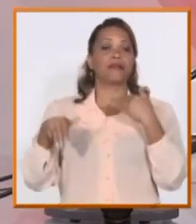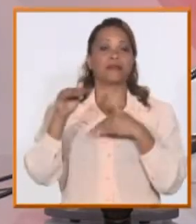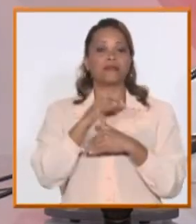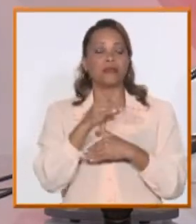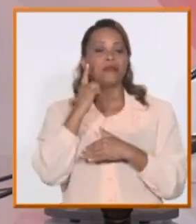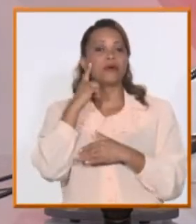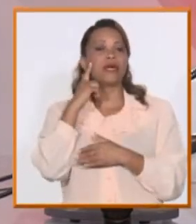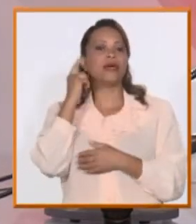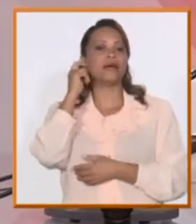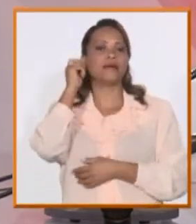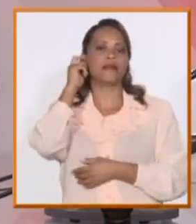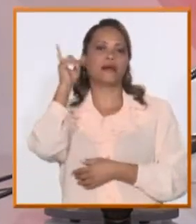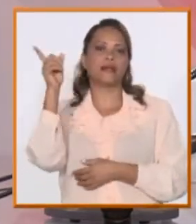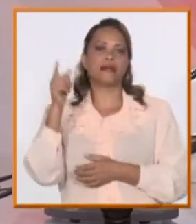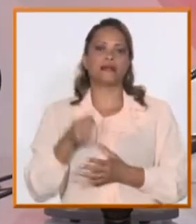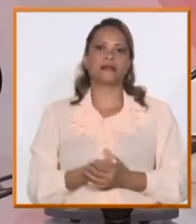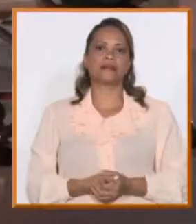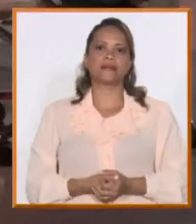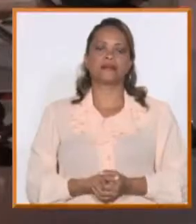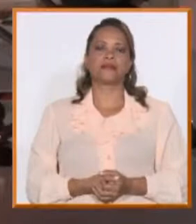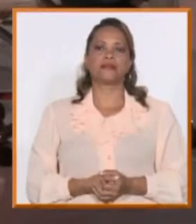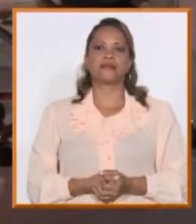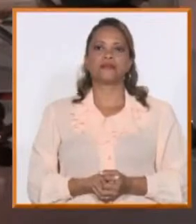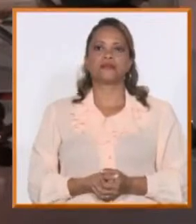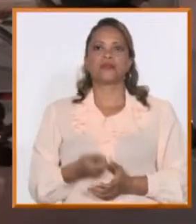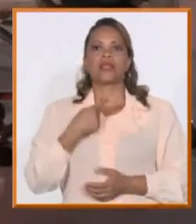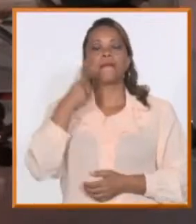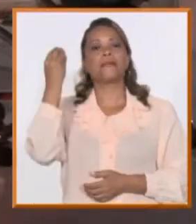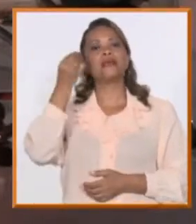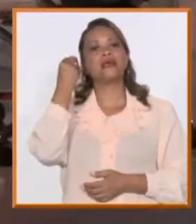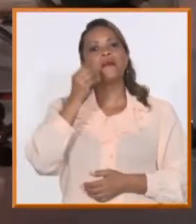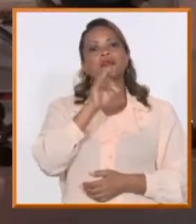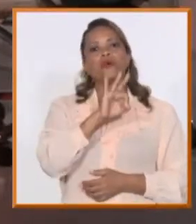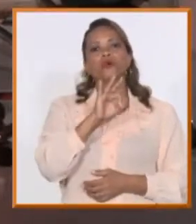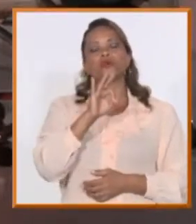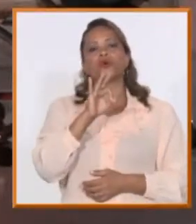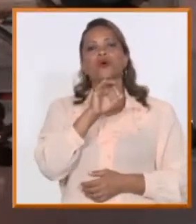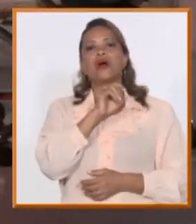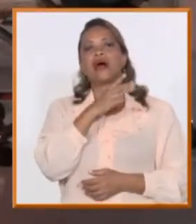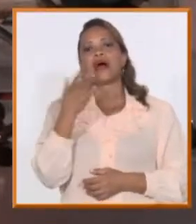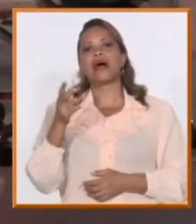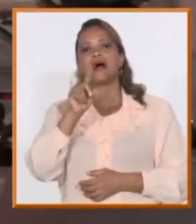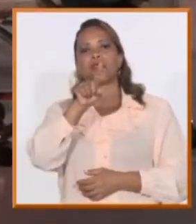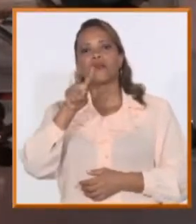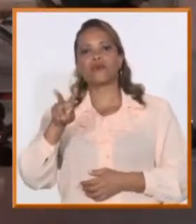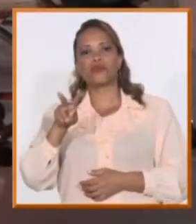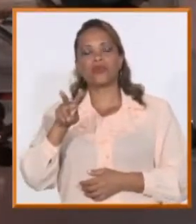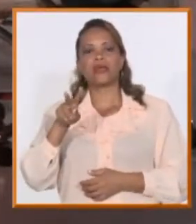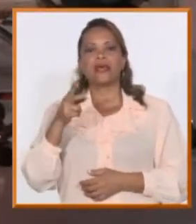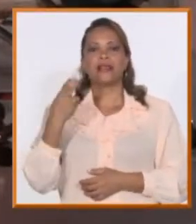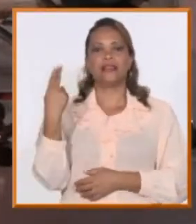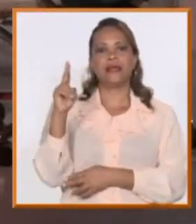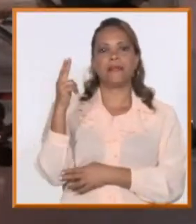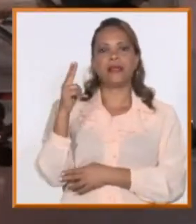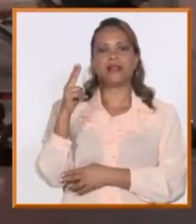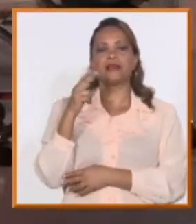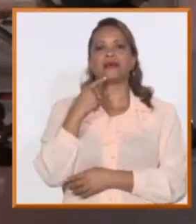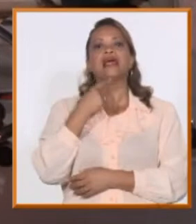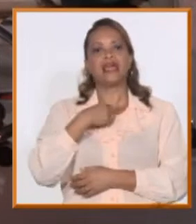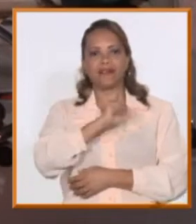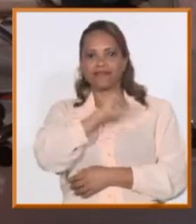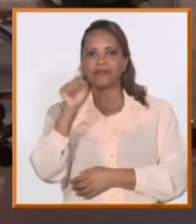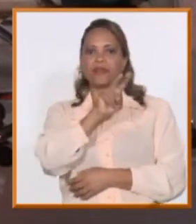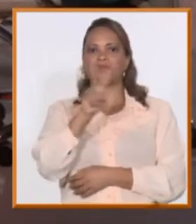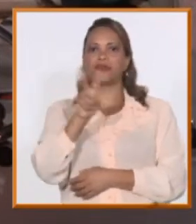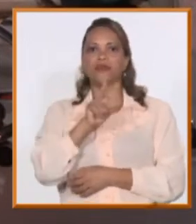se podía pronosticar. Platas, por ejemplo, el pronóstico era de 8 a 12 platas y se obtienen 22. En los oros eran de 18 a